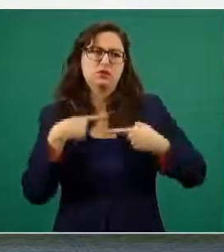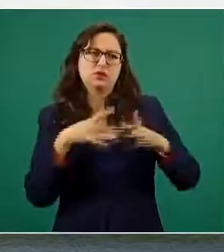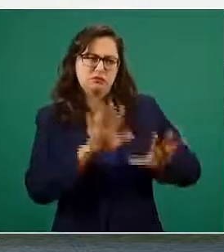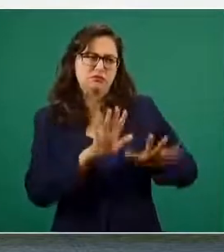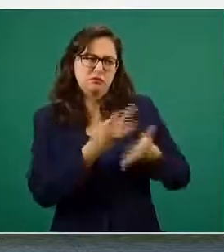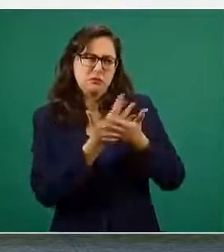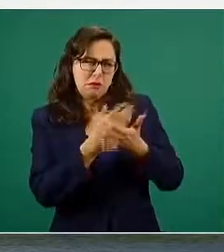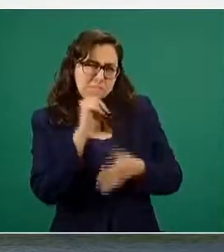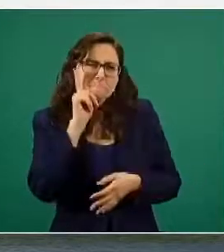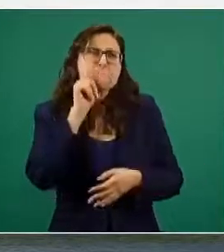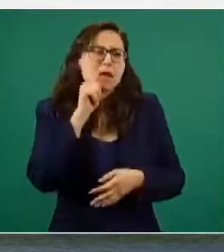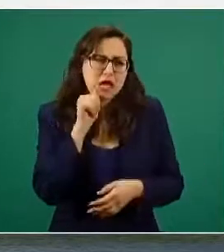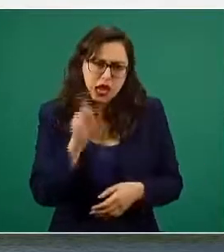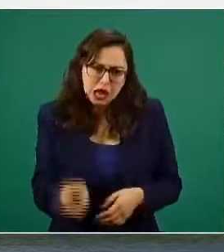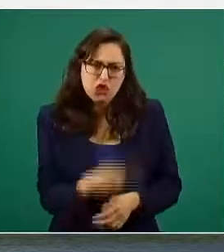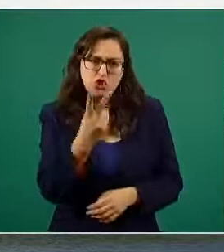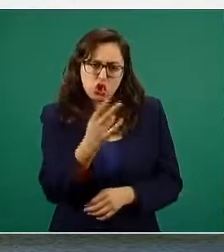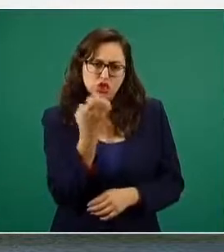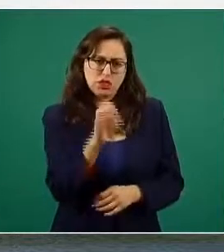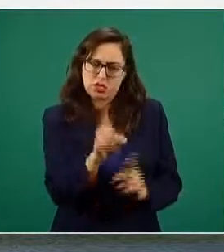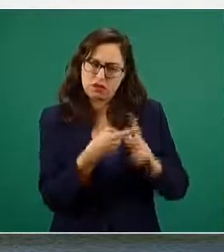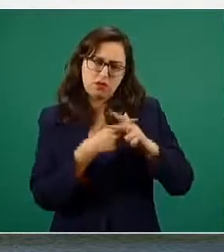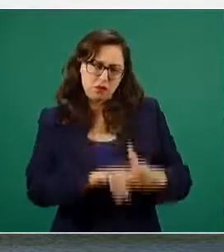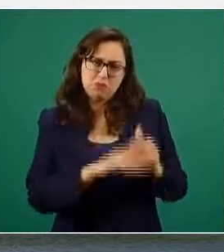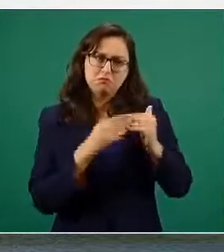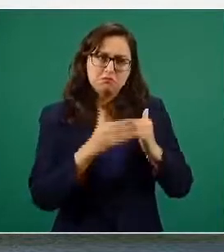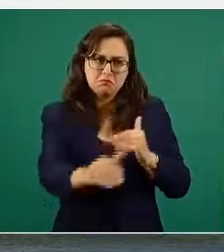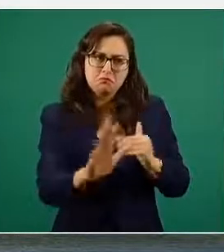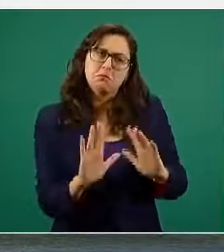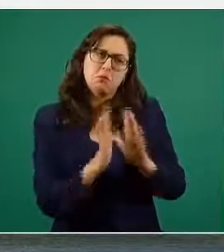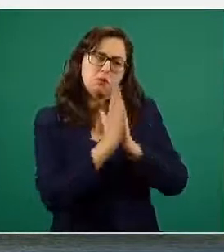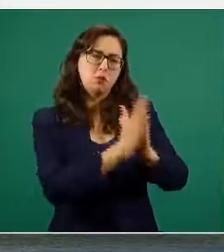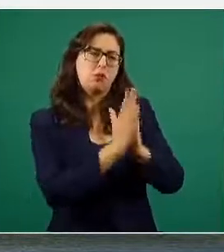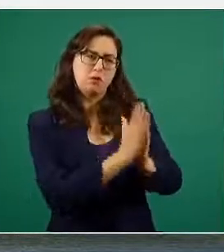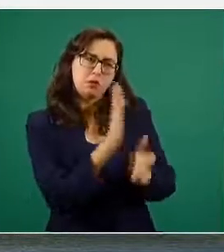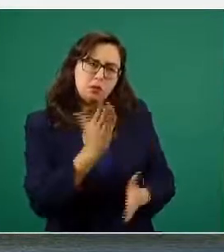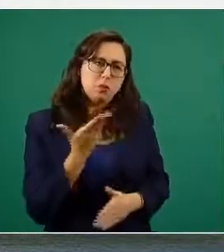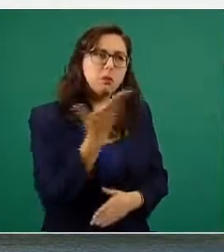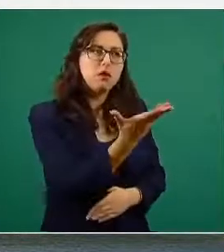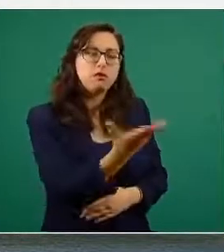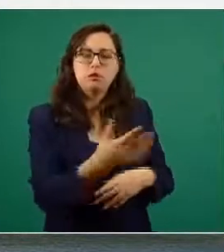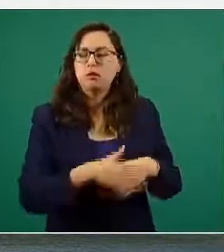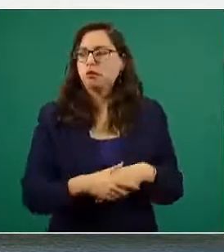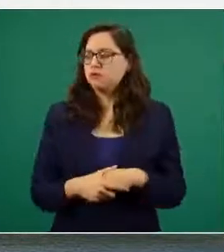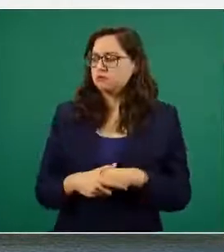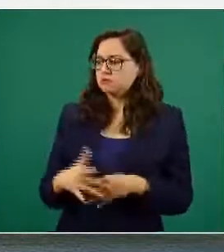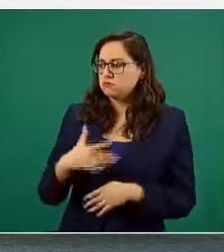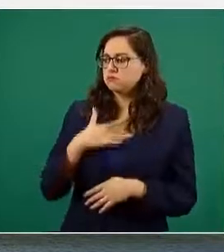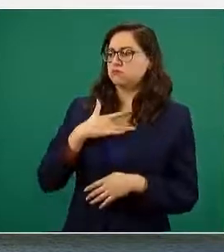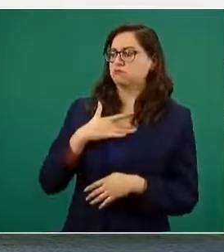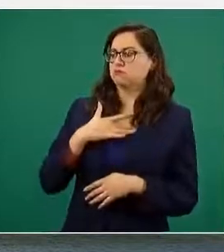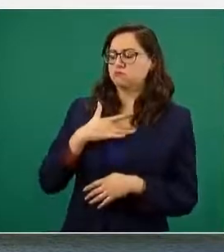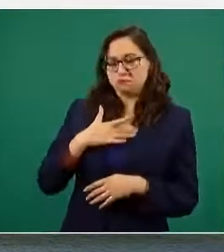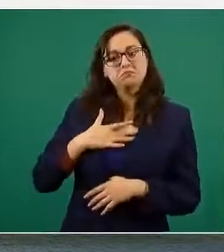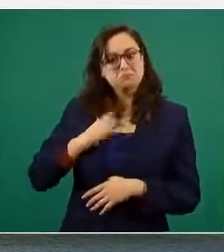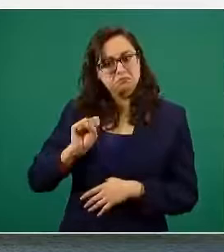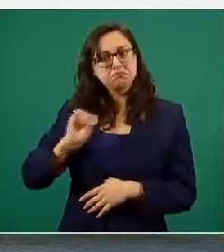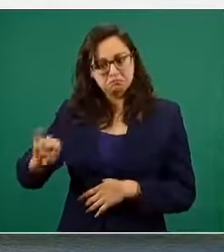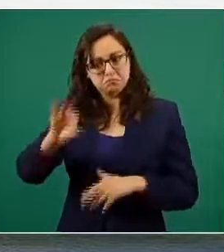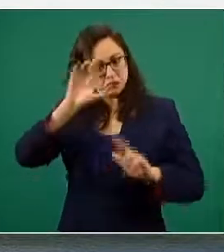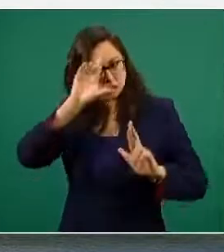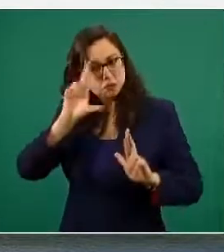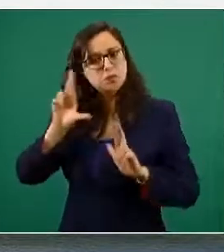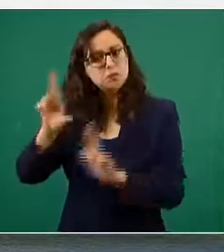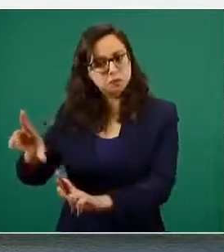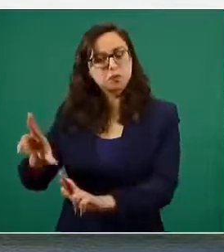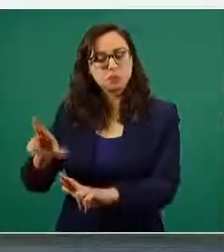salud, atendiendo y respetando esa declaración, esa manifestación de nuestros compañeros y